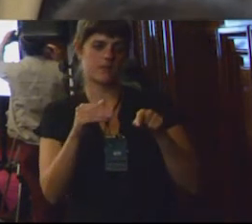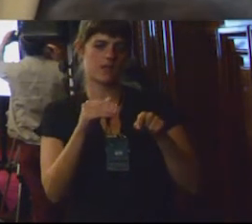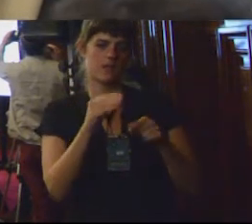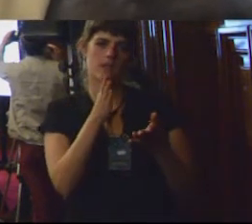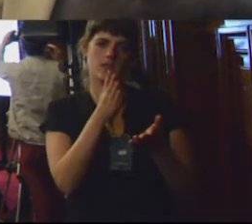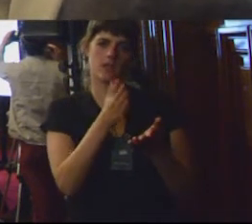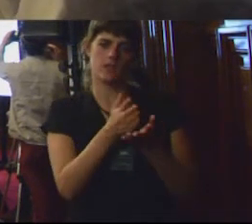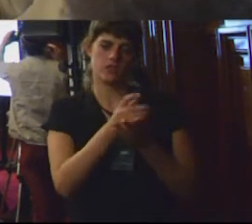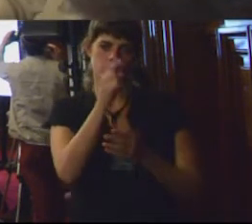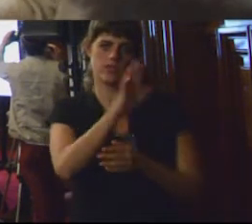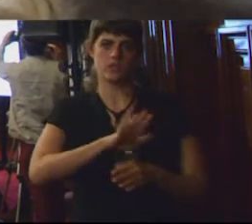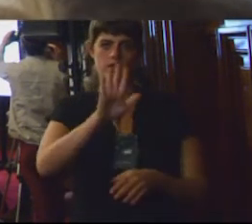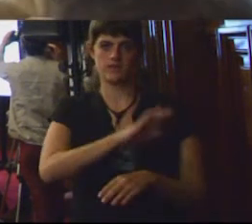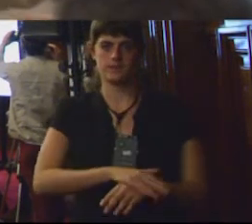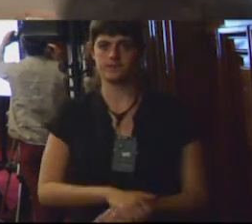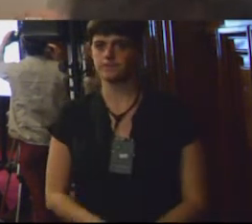Muito obrigada.